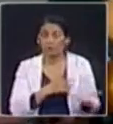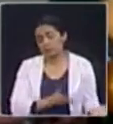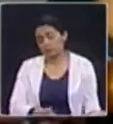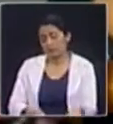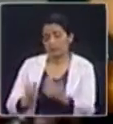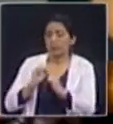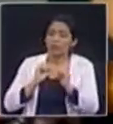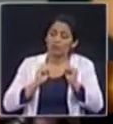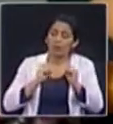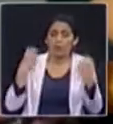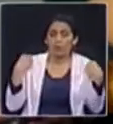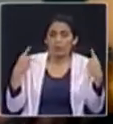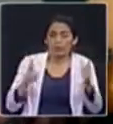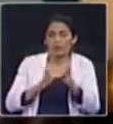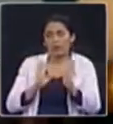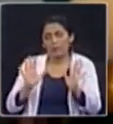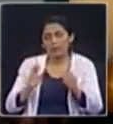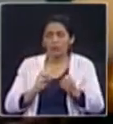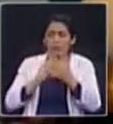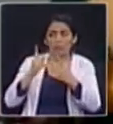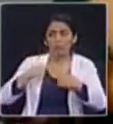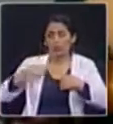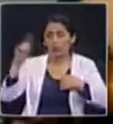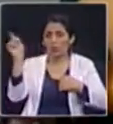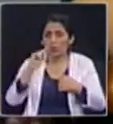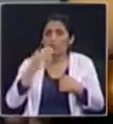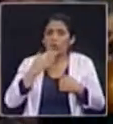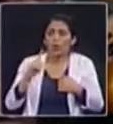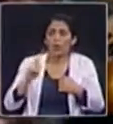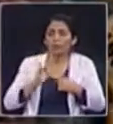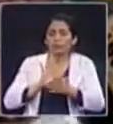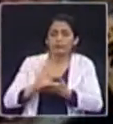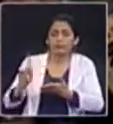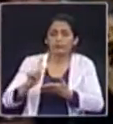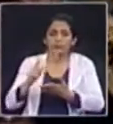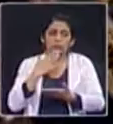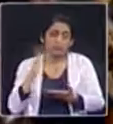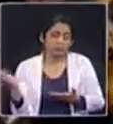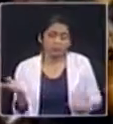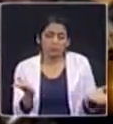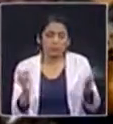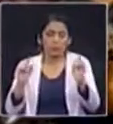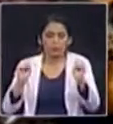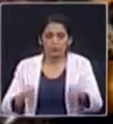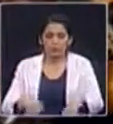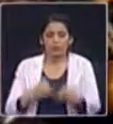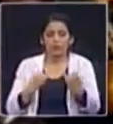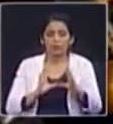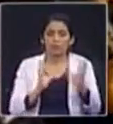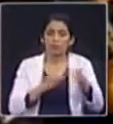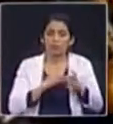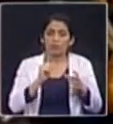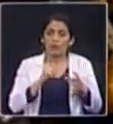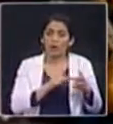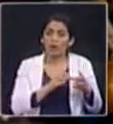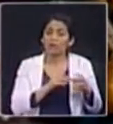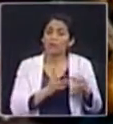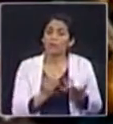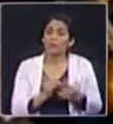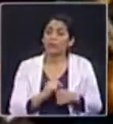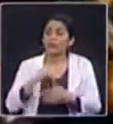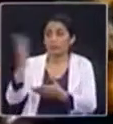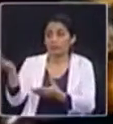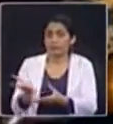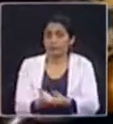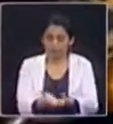oportunidad, respetando el debido proceso, de presentar las pruebas de descargo. Ya analizaremos, el CAL tiene que analizar y luego lo pasaría a manos de nosotros.